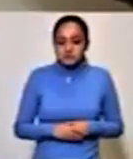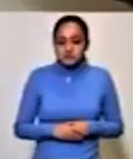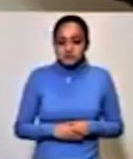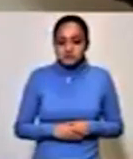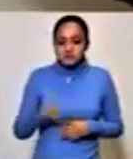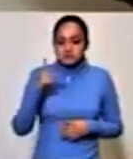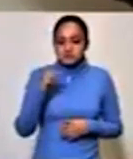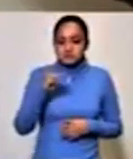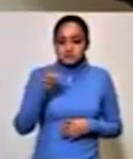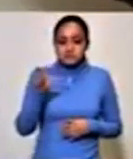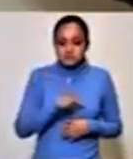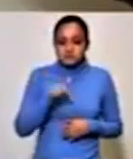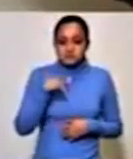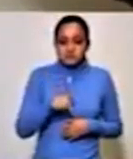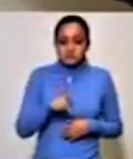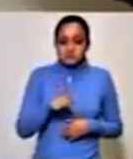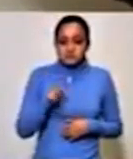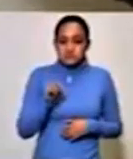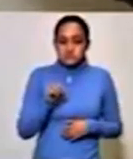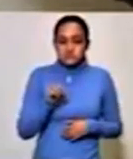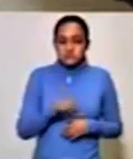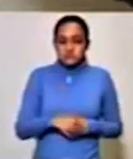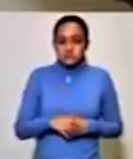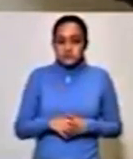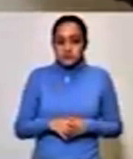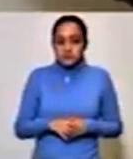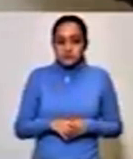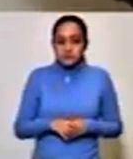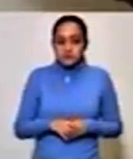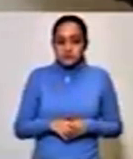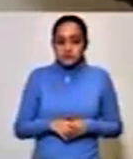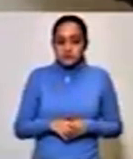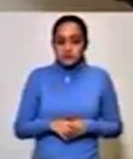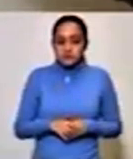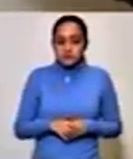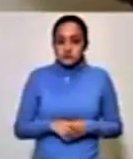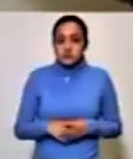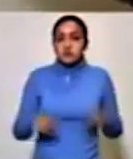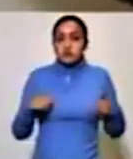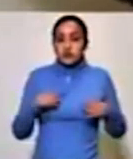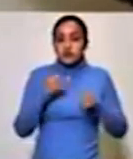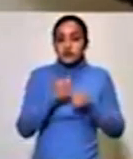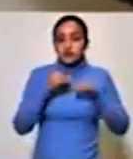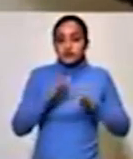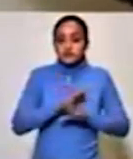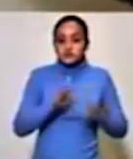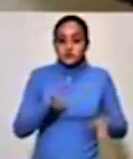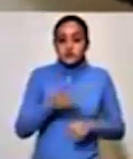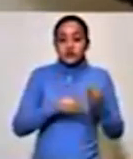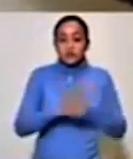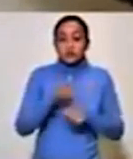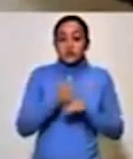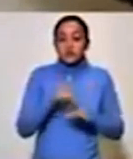Pemex Logística, ¿verdad? Pemex Logística nos dio información y ya tenemos toda la